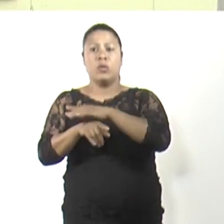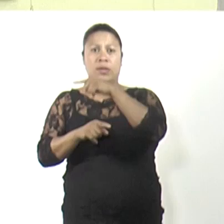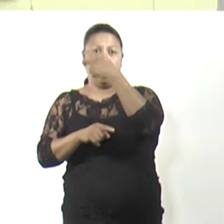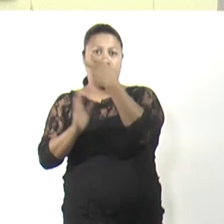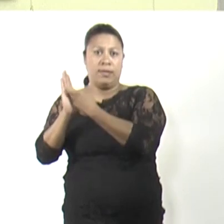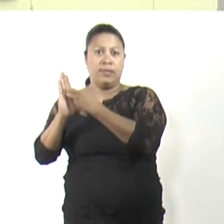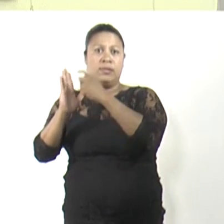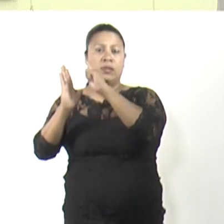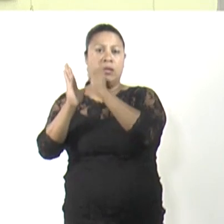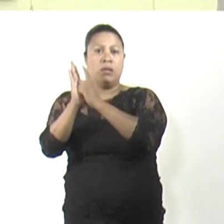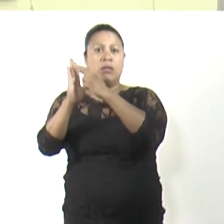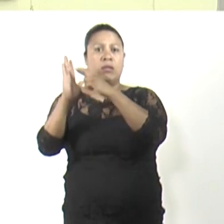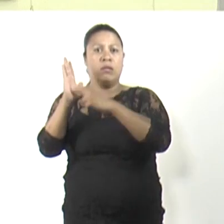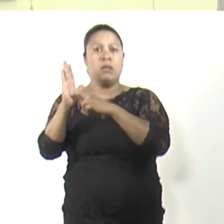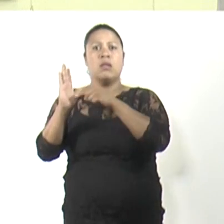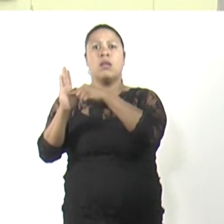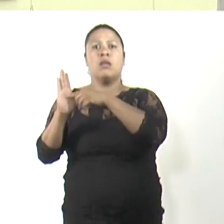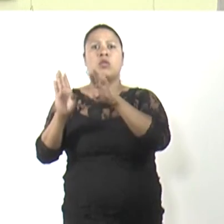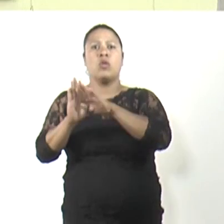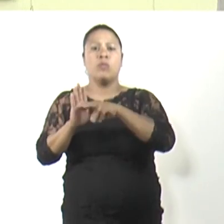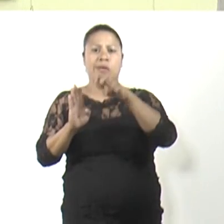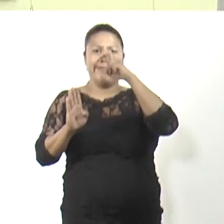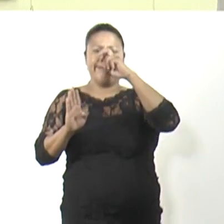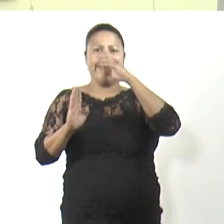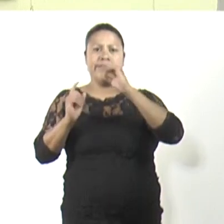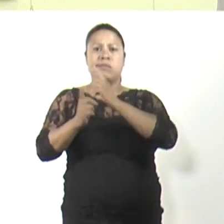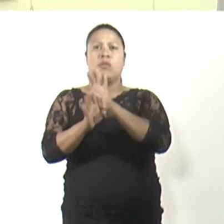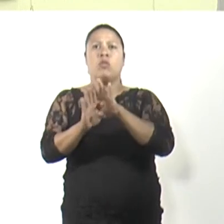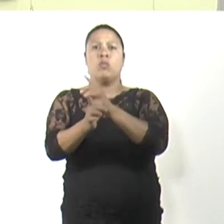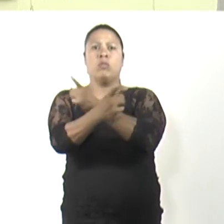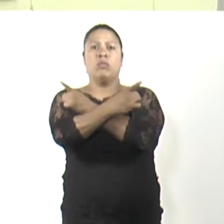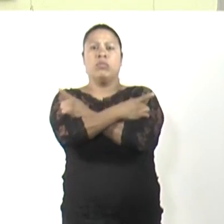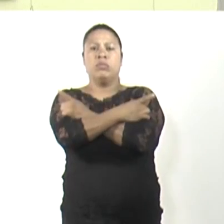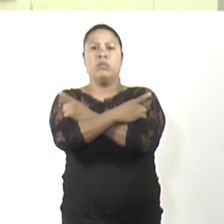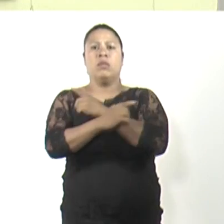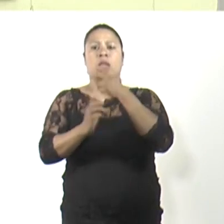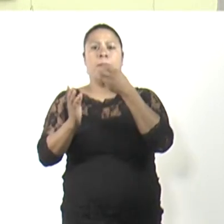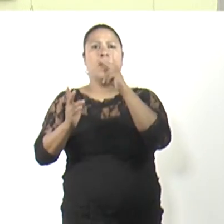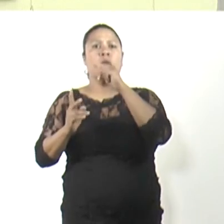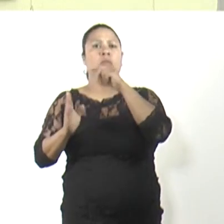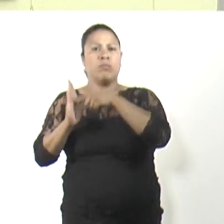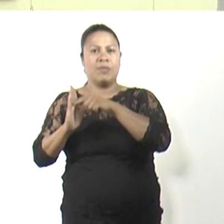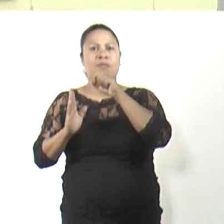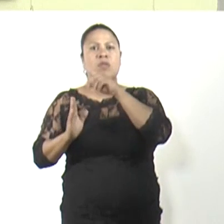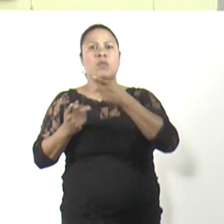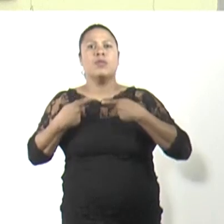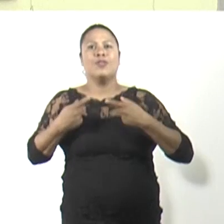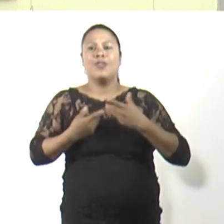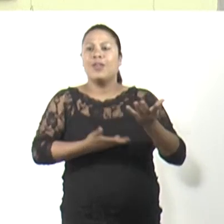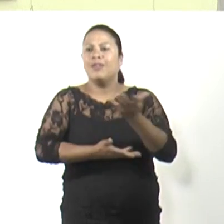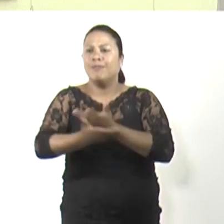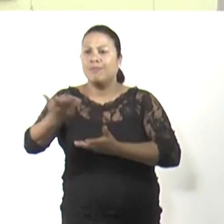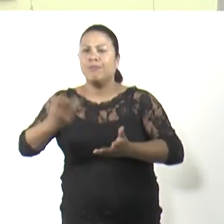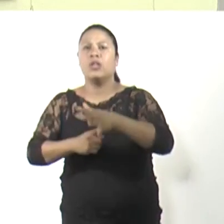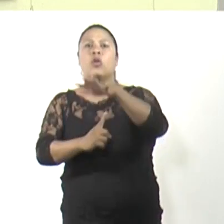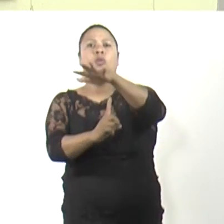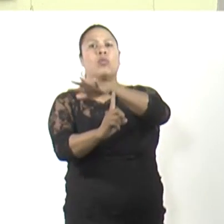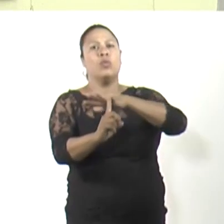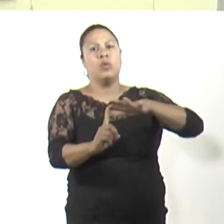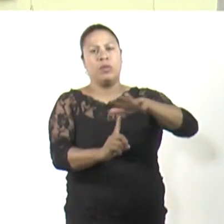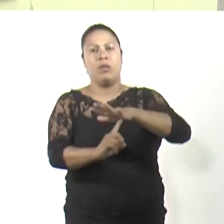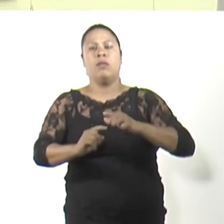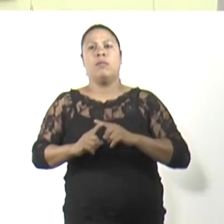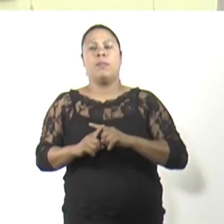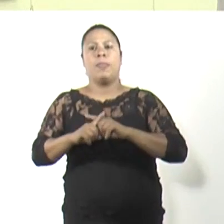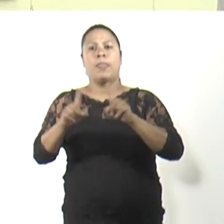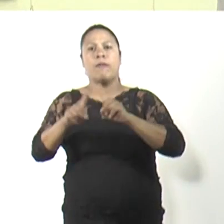un cierto grado de orden, pero también una armonía entre las personas, en la comunidad,